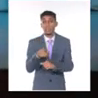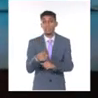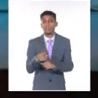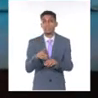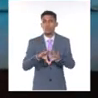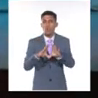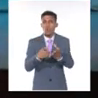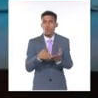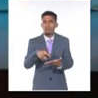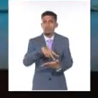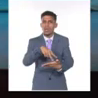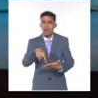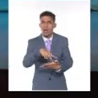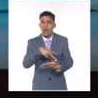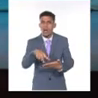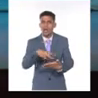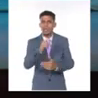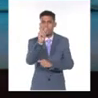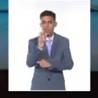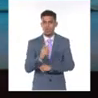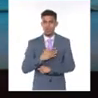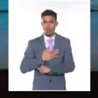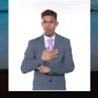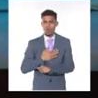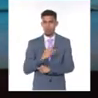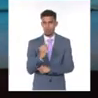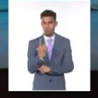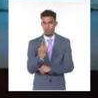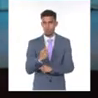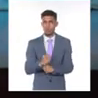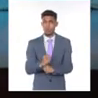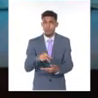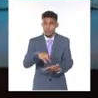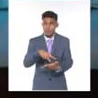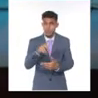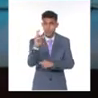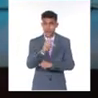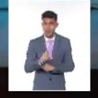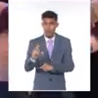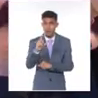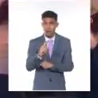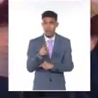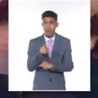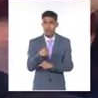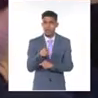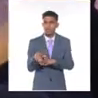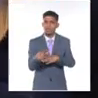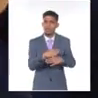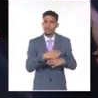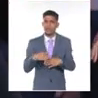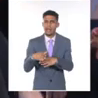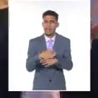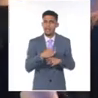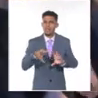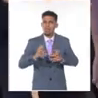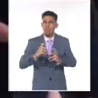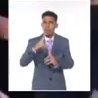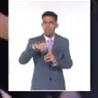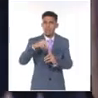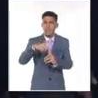danza teatral personalizada. El Ballet Contemporáneo de Camagüey integra en escena rigurosidad en la técnica